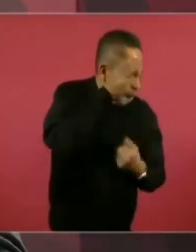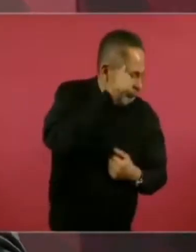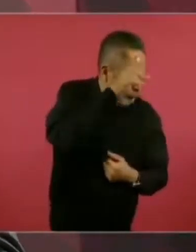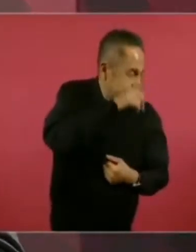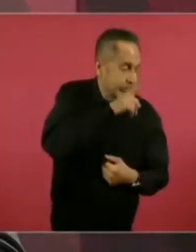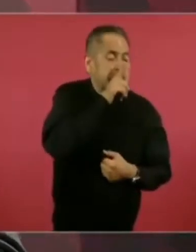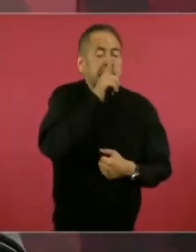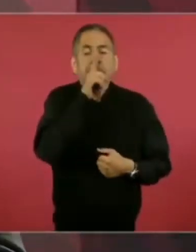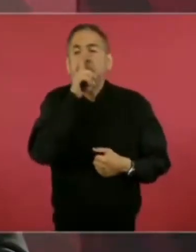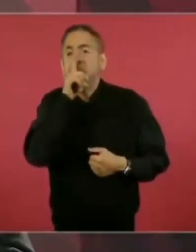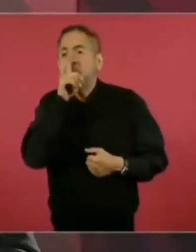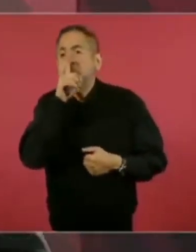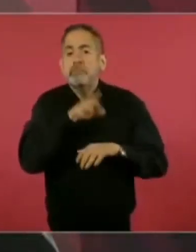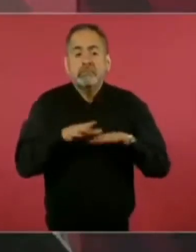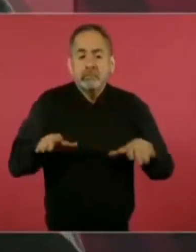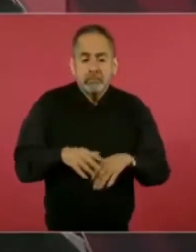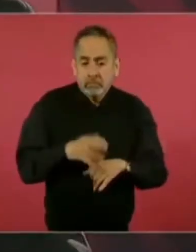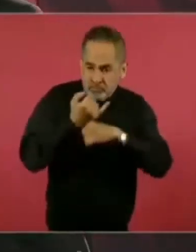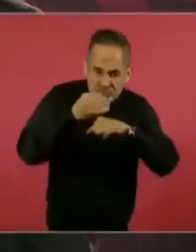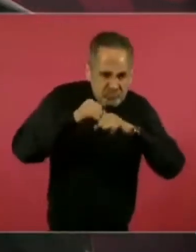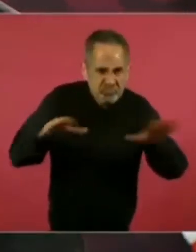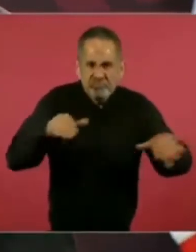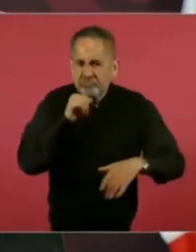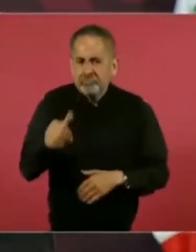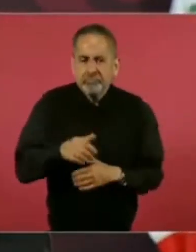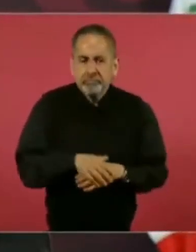de informar a todos.